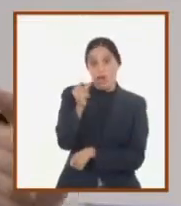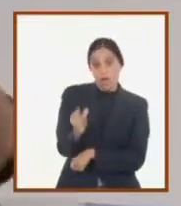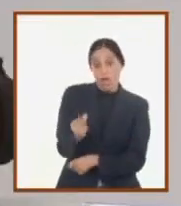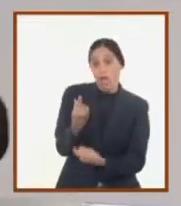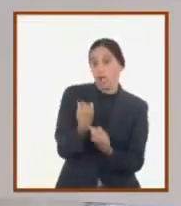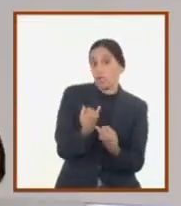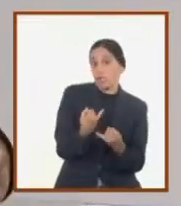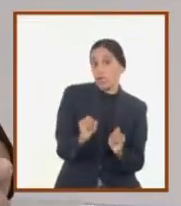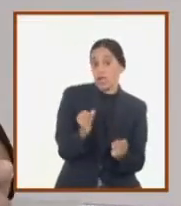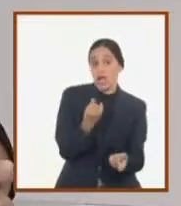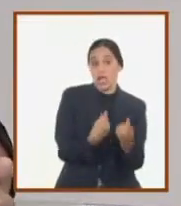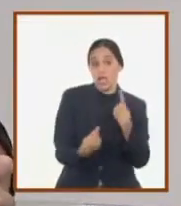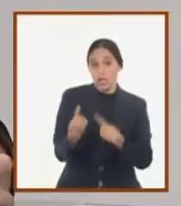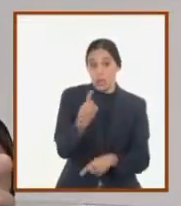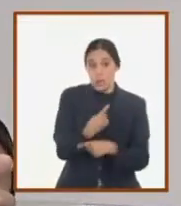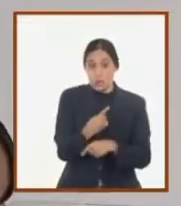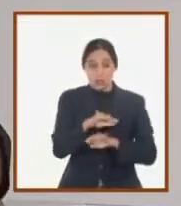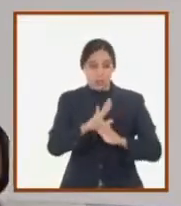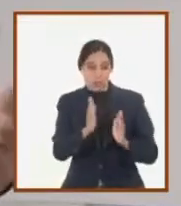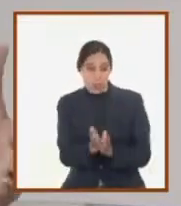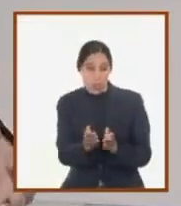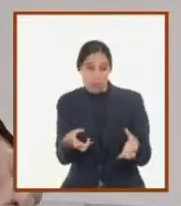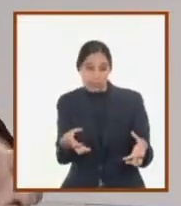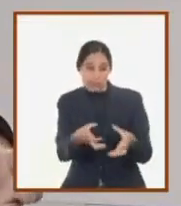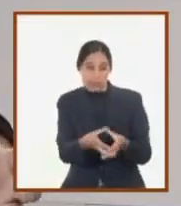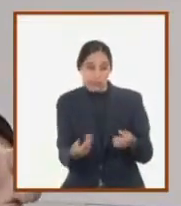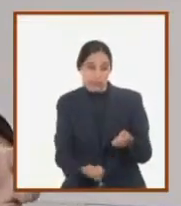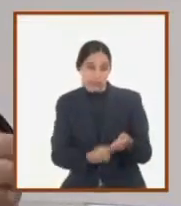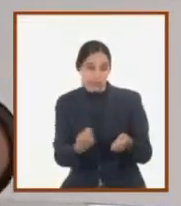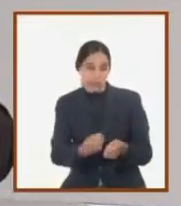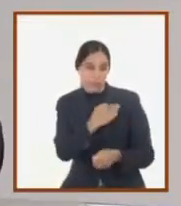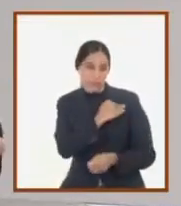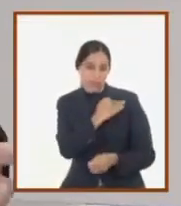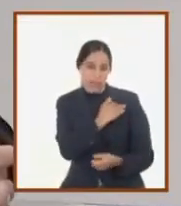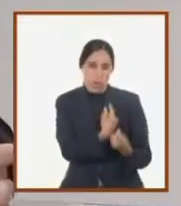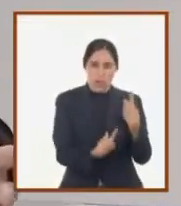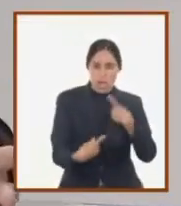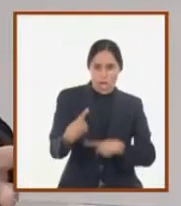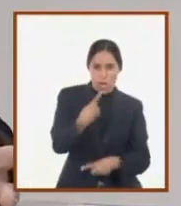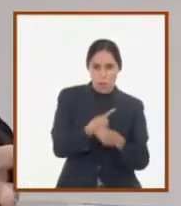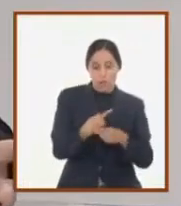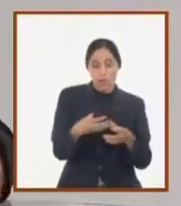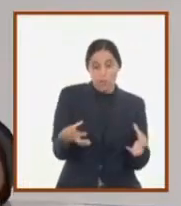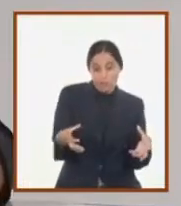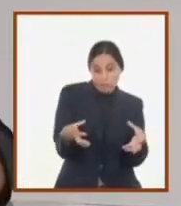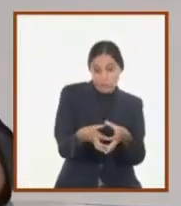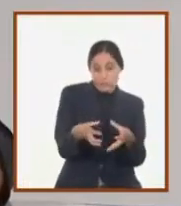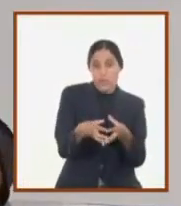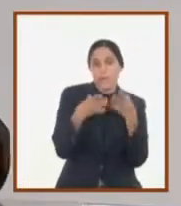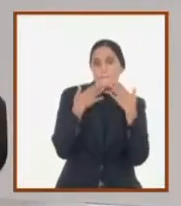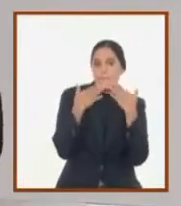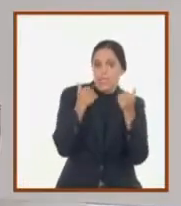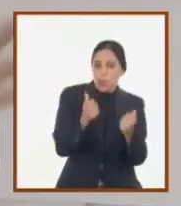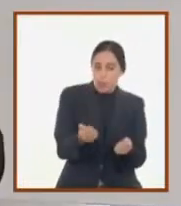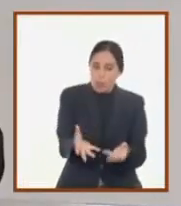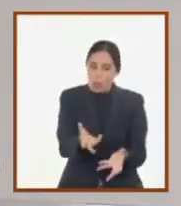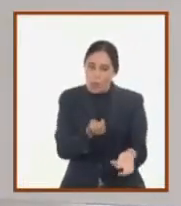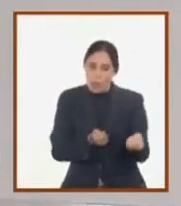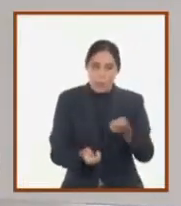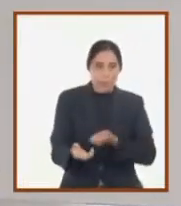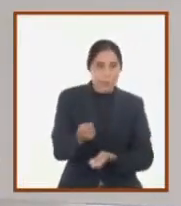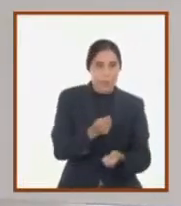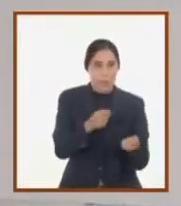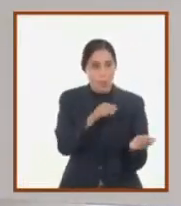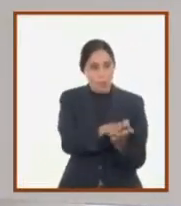Rebelde que abarca la documentación que existe de los diferentes frentes gu rieros la que se ha podido recopilar desde los tiempos de